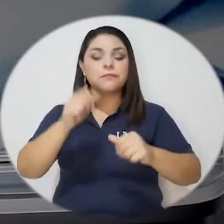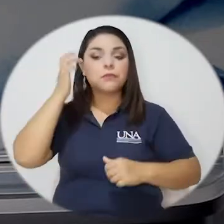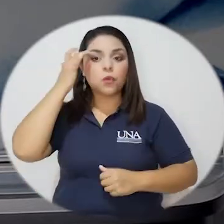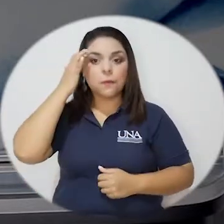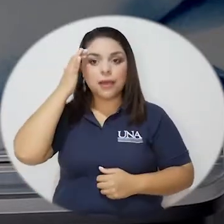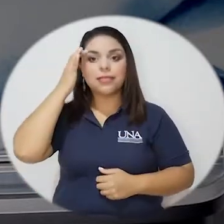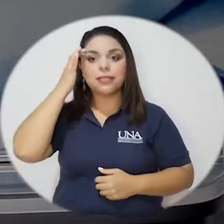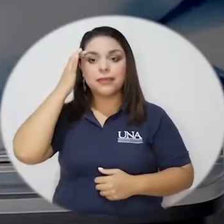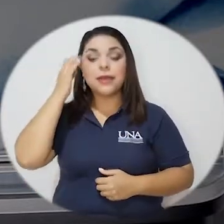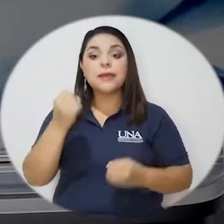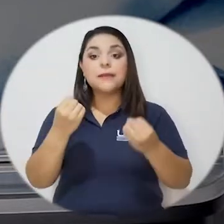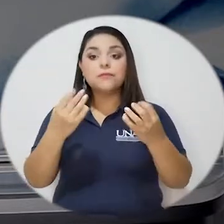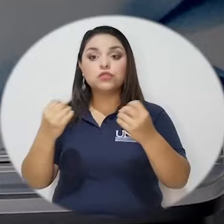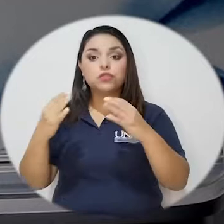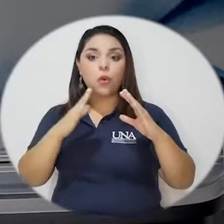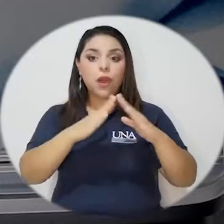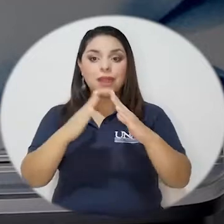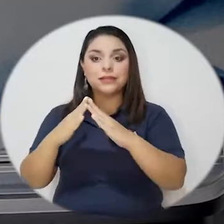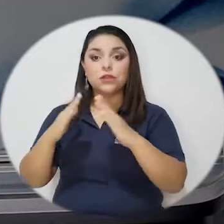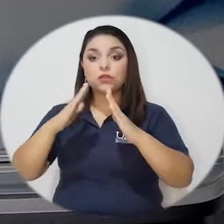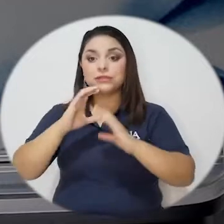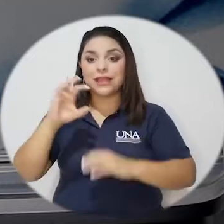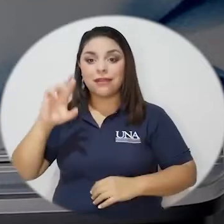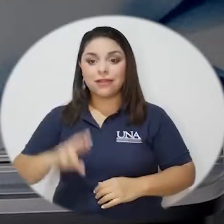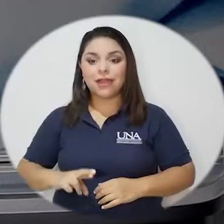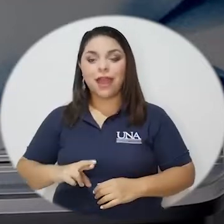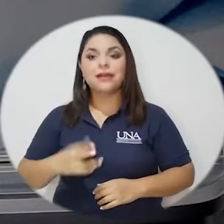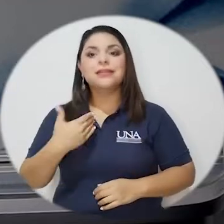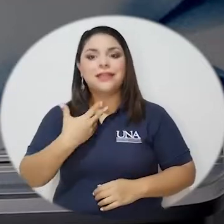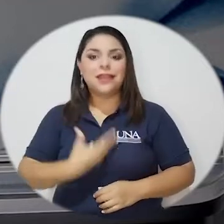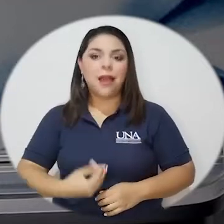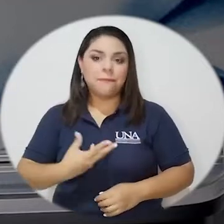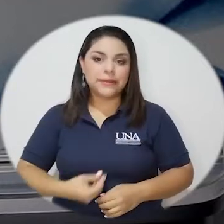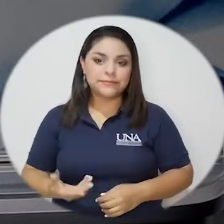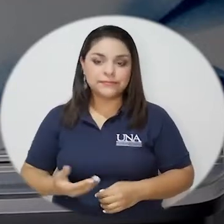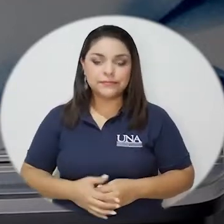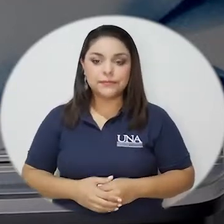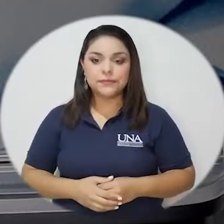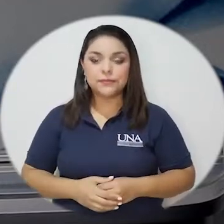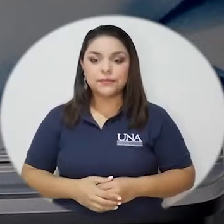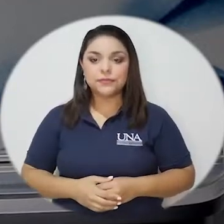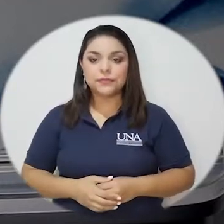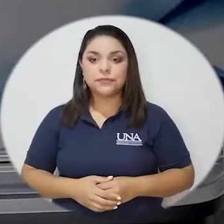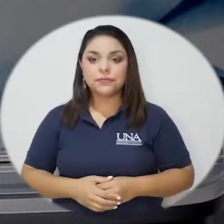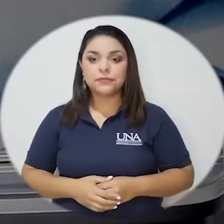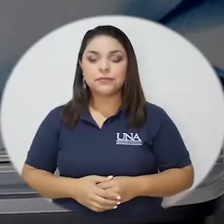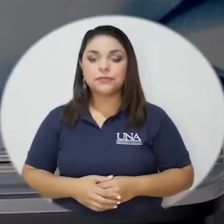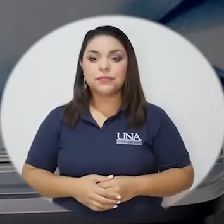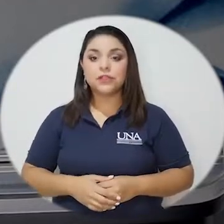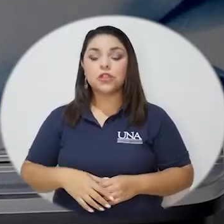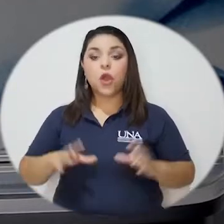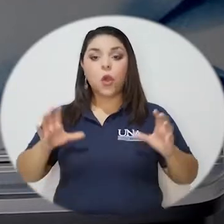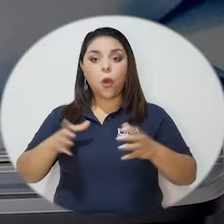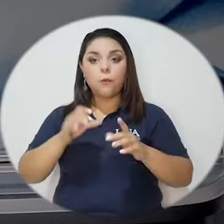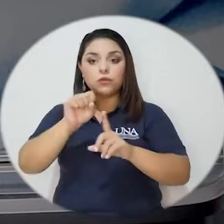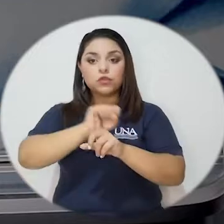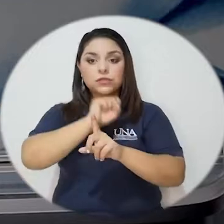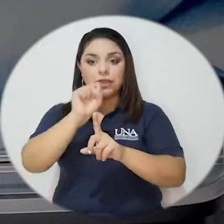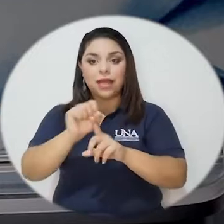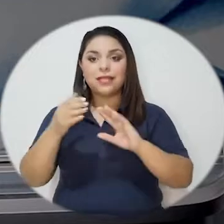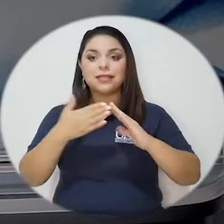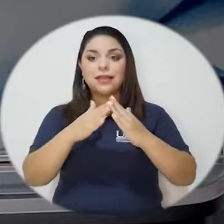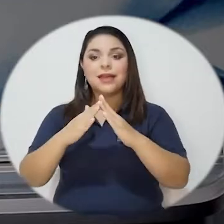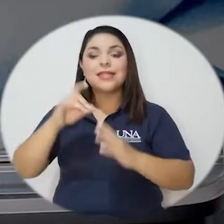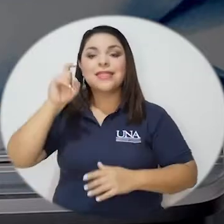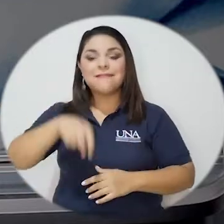preocupante, y muchos hogares en Costa Rica están pasando hambre. Sí. Entonces, como sociedad, de ahí tenemos que decir,